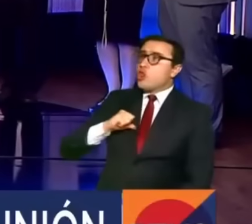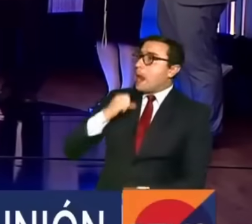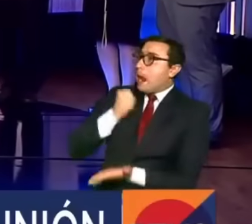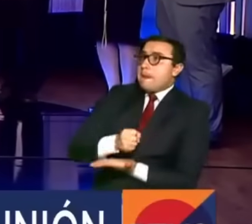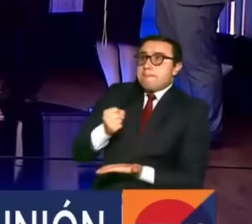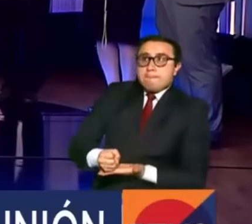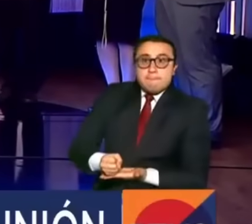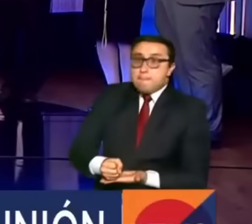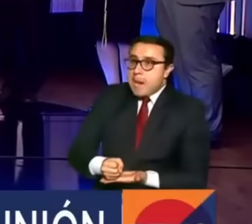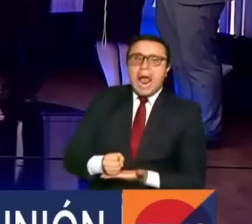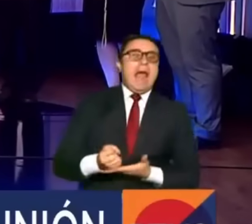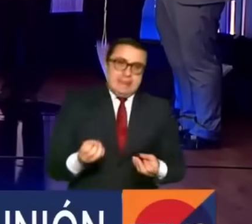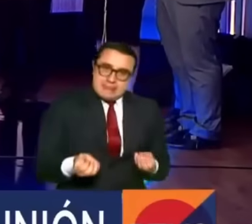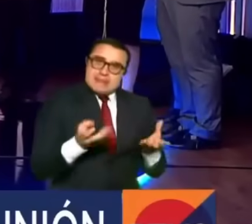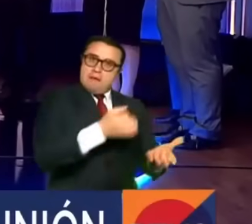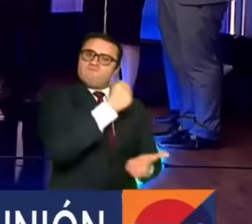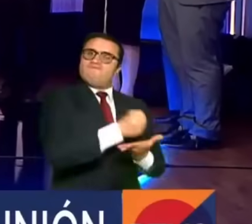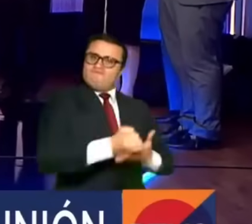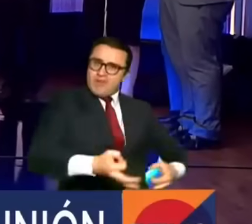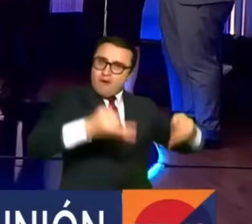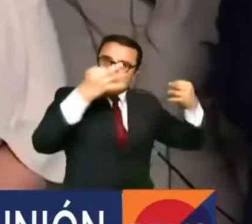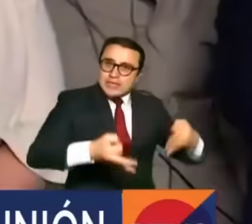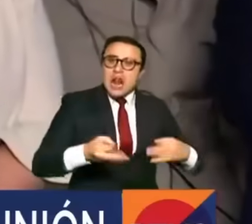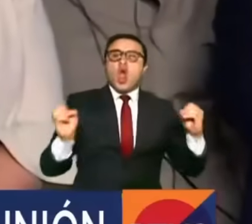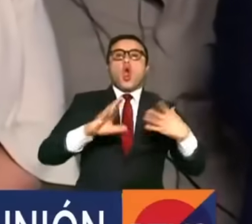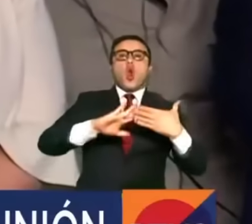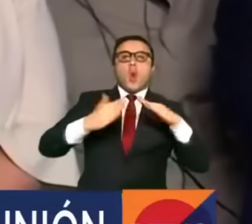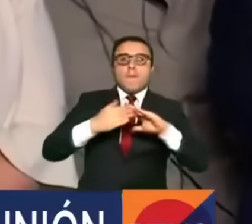reservas indígenas o a comunidades afros.